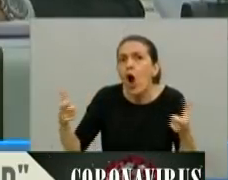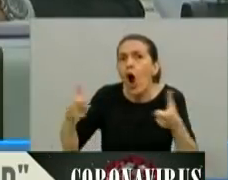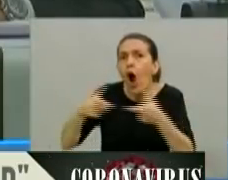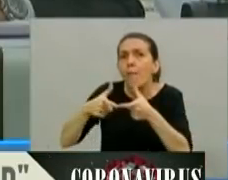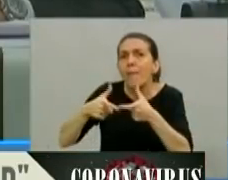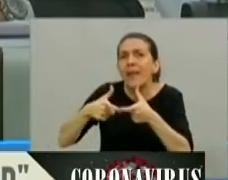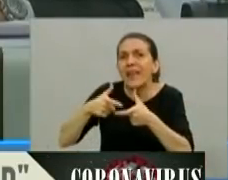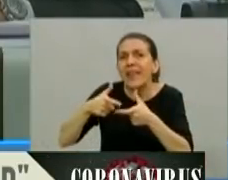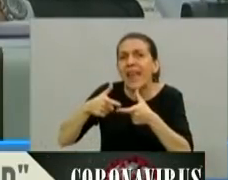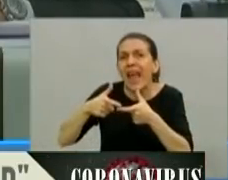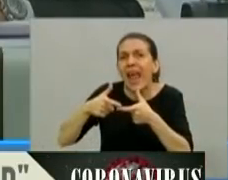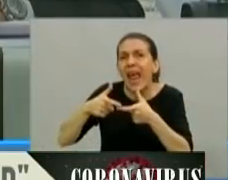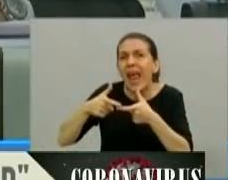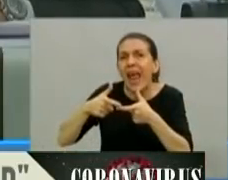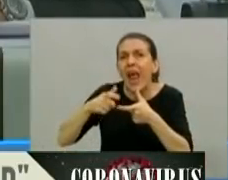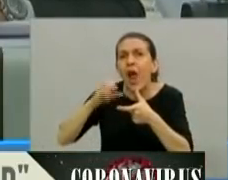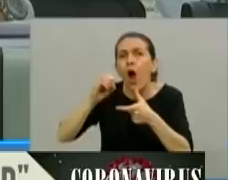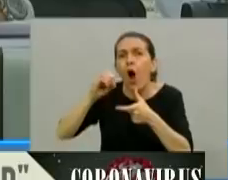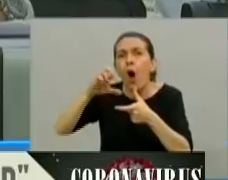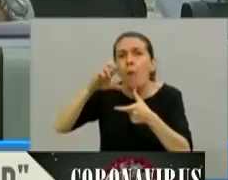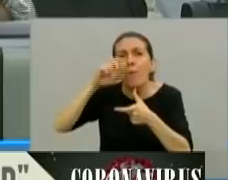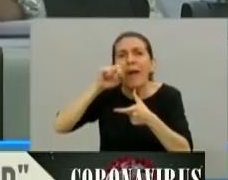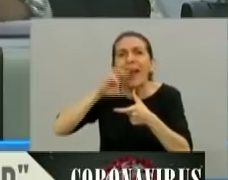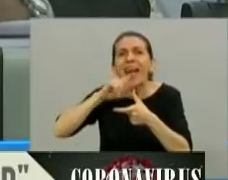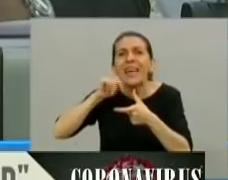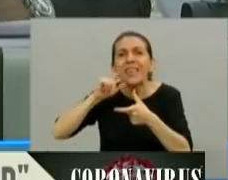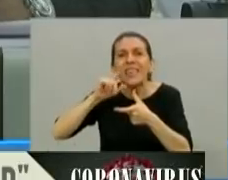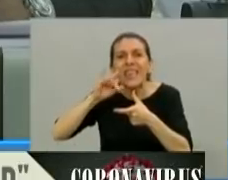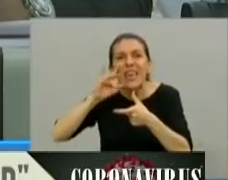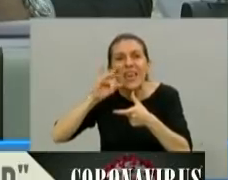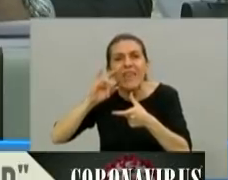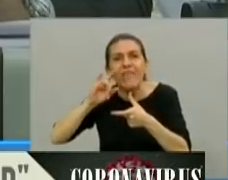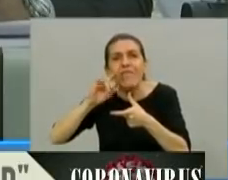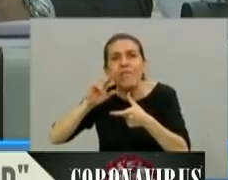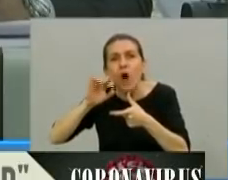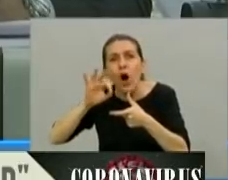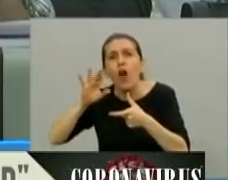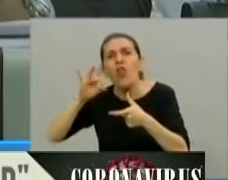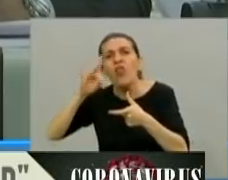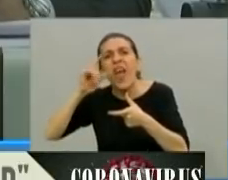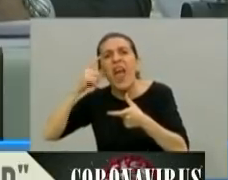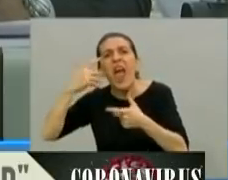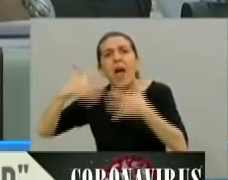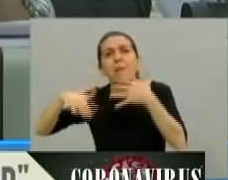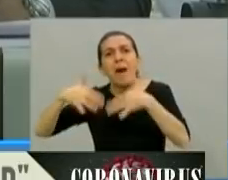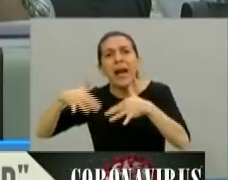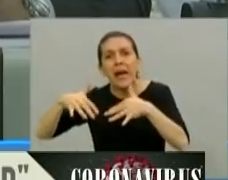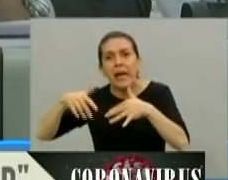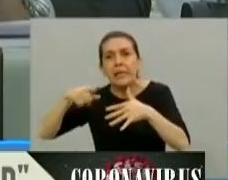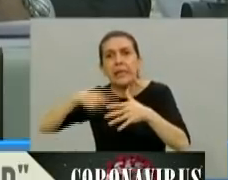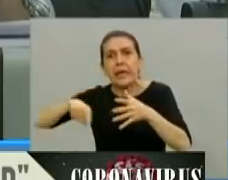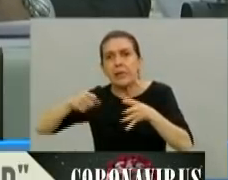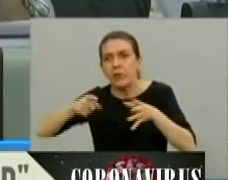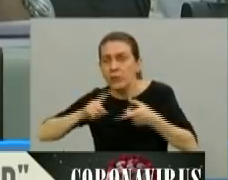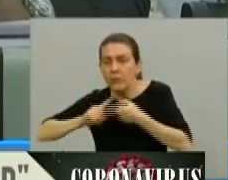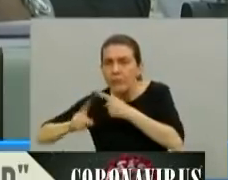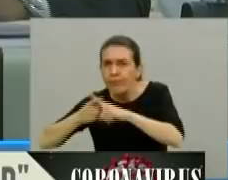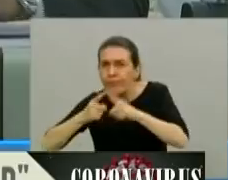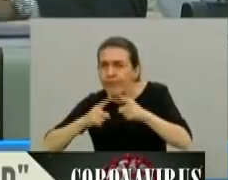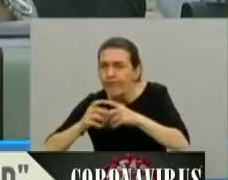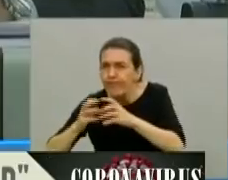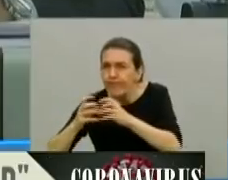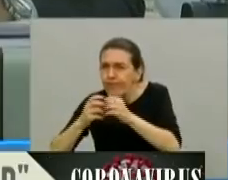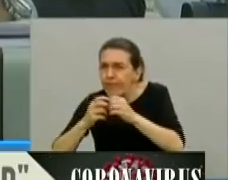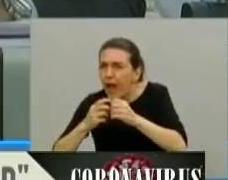Morales en Jujuy, que fue un caso emblemático justamente porque estuvo abriendo todo y tuvo que volver a una fase